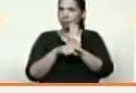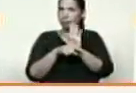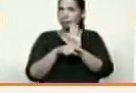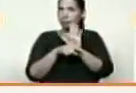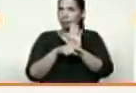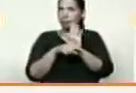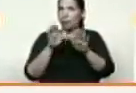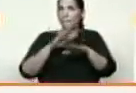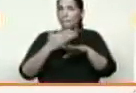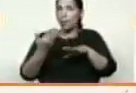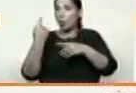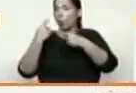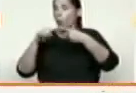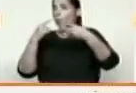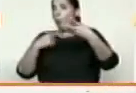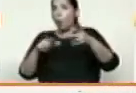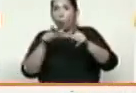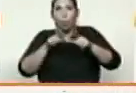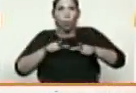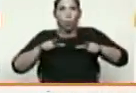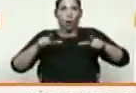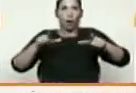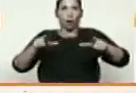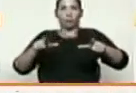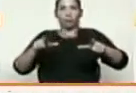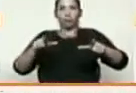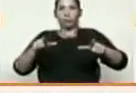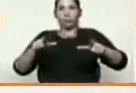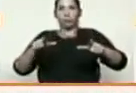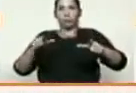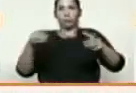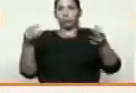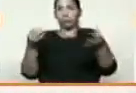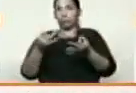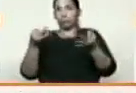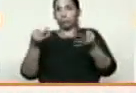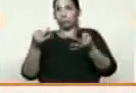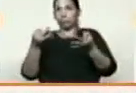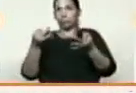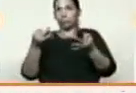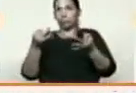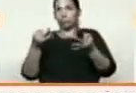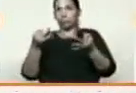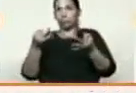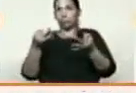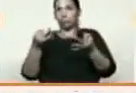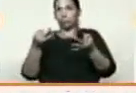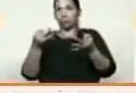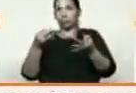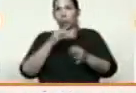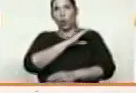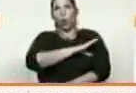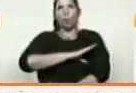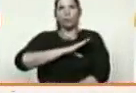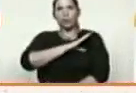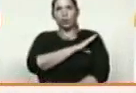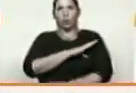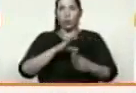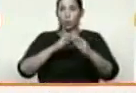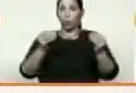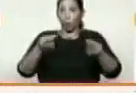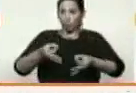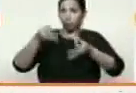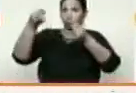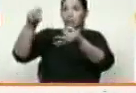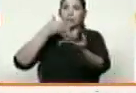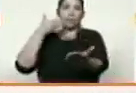Porque en otros planos, la verdad es que las veintitantas comisiones todas han presentado sus